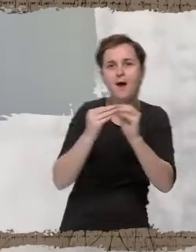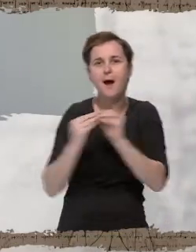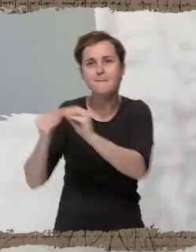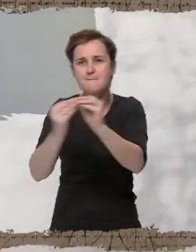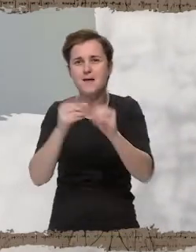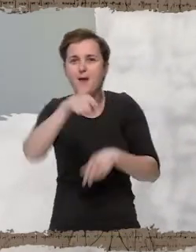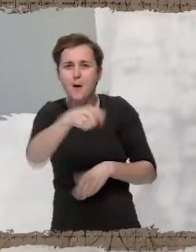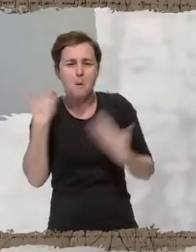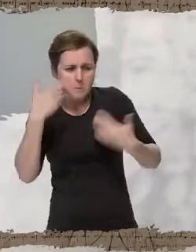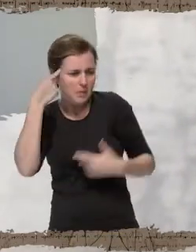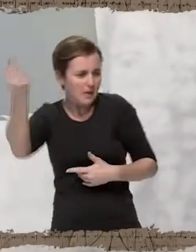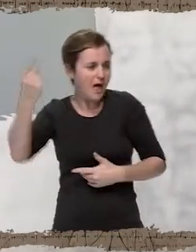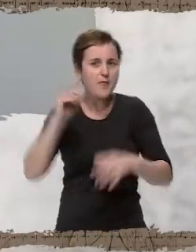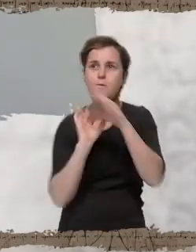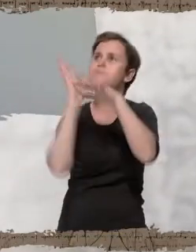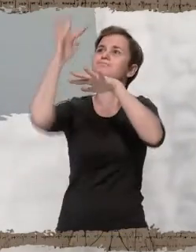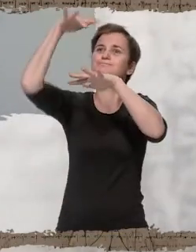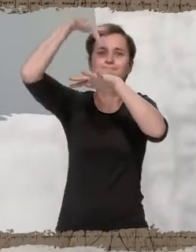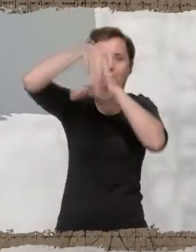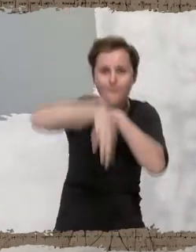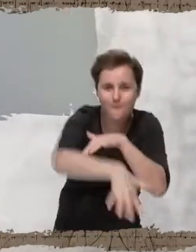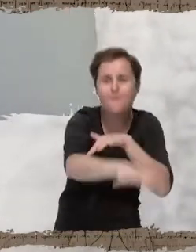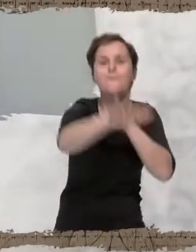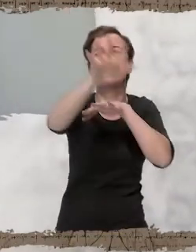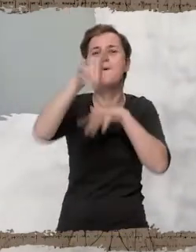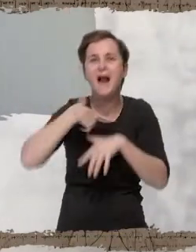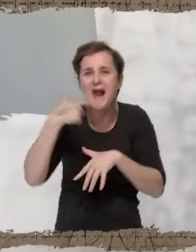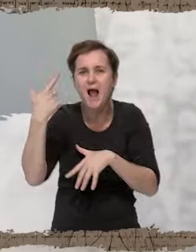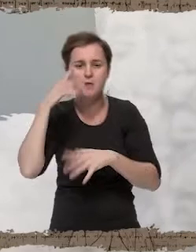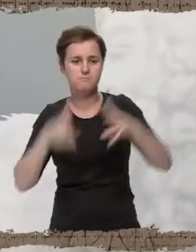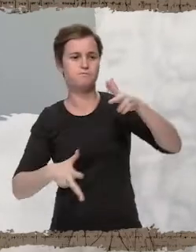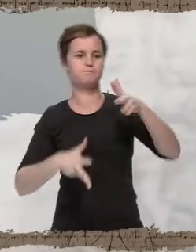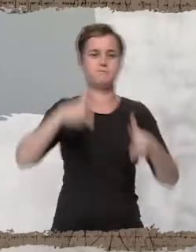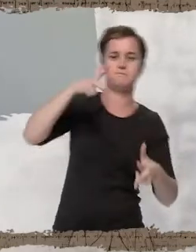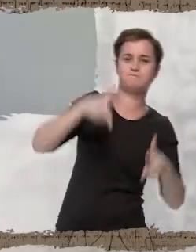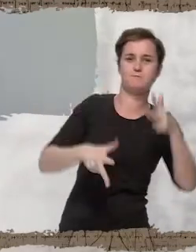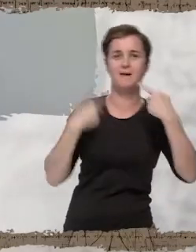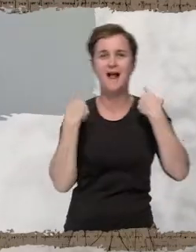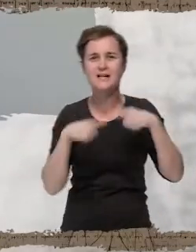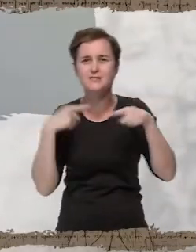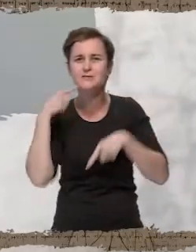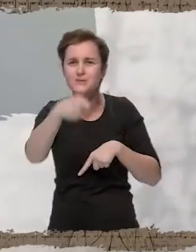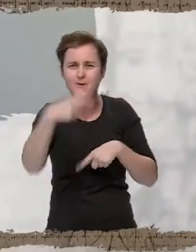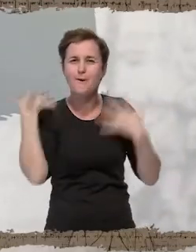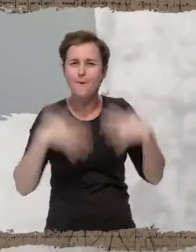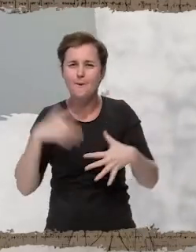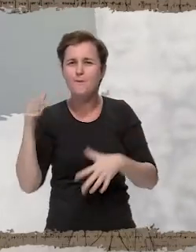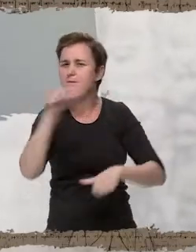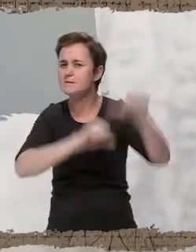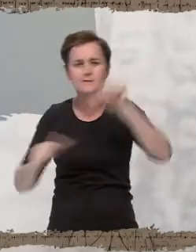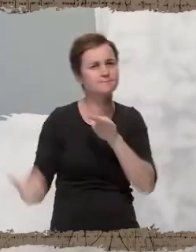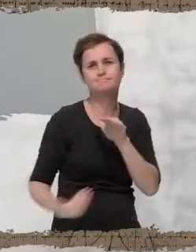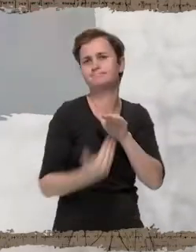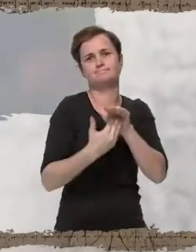cosas con amigos, puedes inventar volcanes que hacen erupciones o inventar robots que te cantan mil canciones. Tiene un